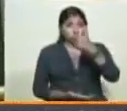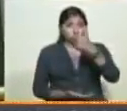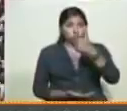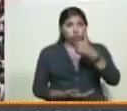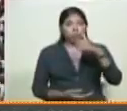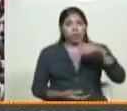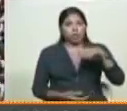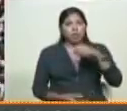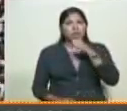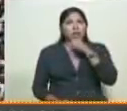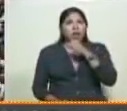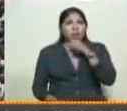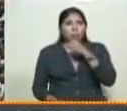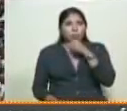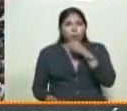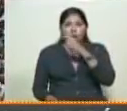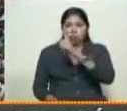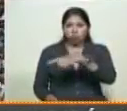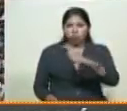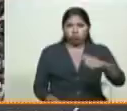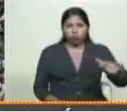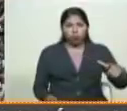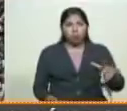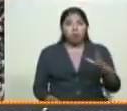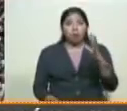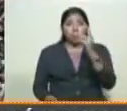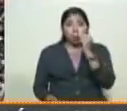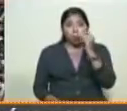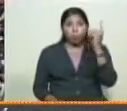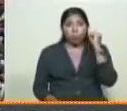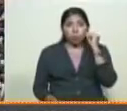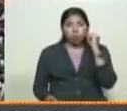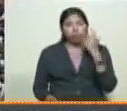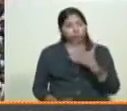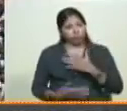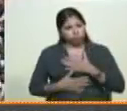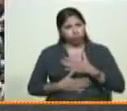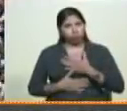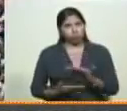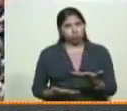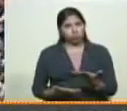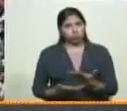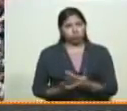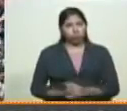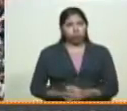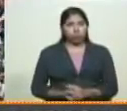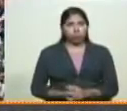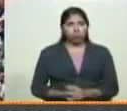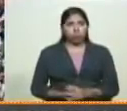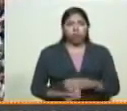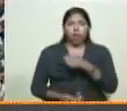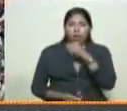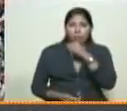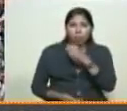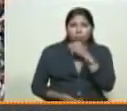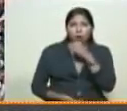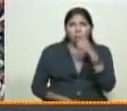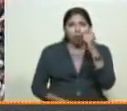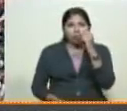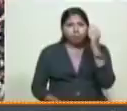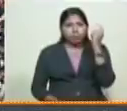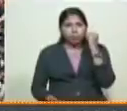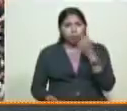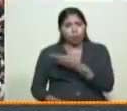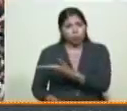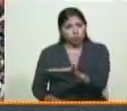los abuelos y las abuelas nuestras, los abuelos y las abuelas de